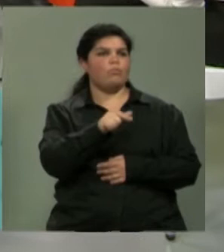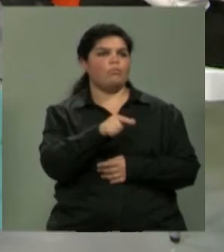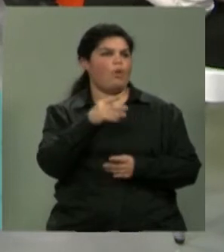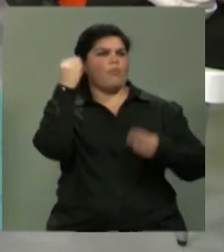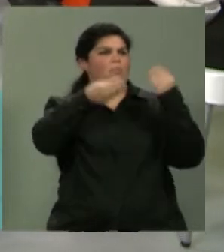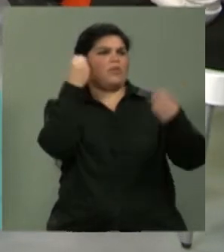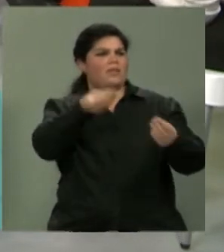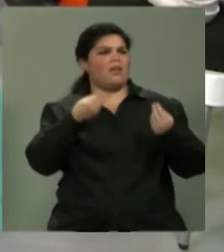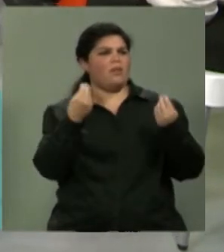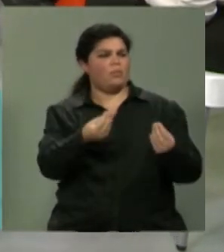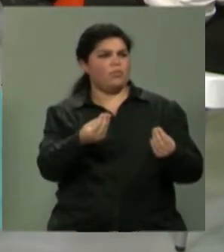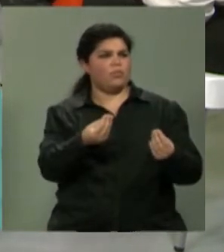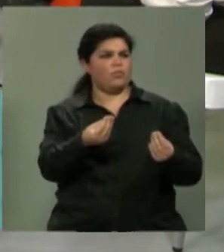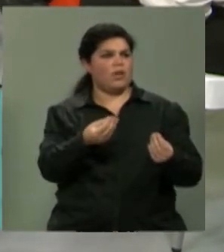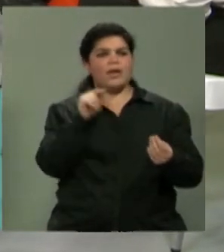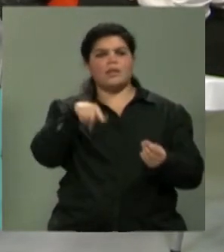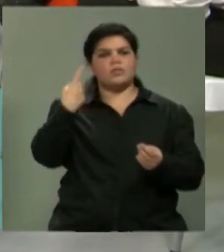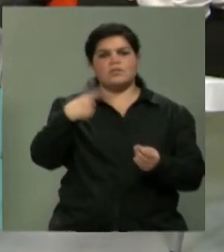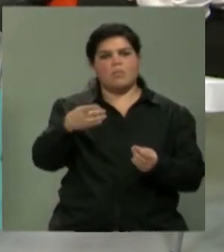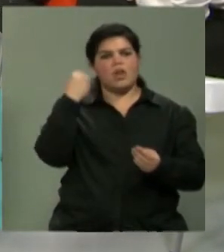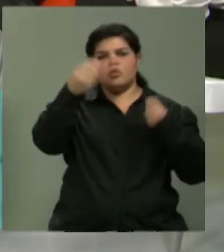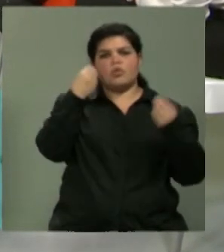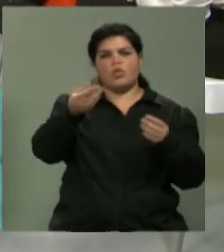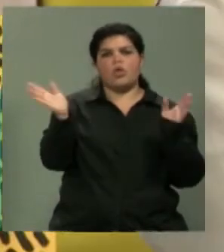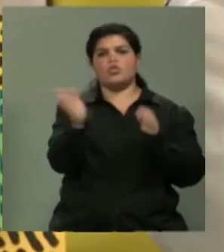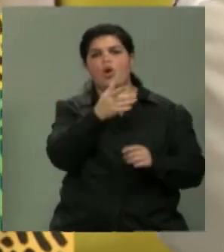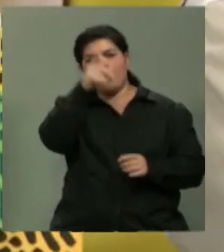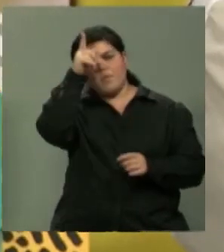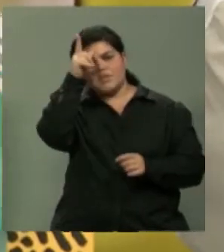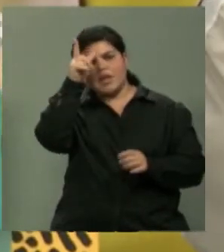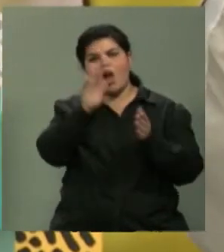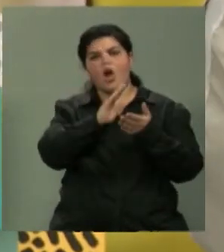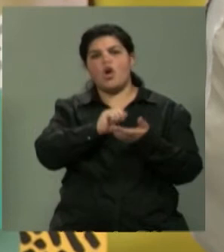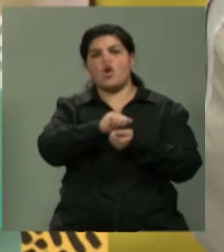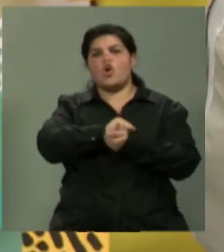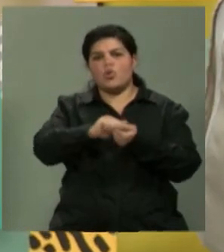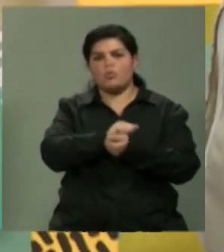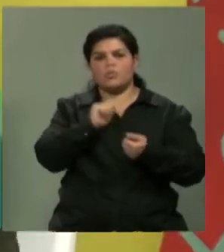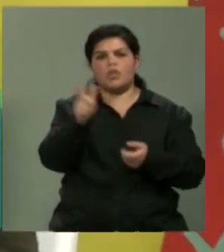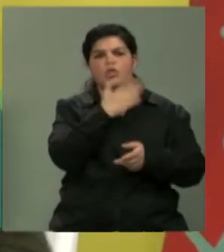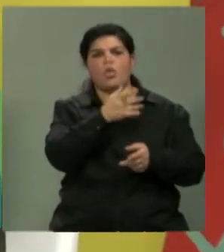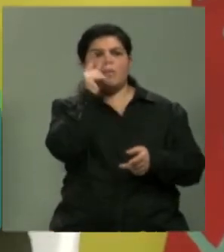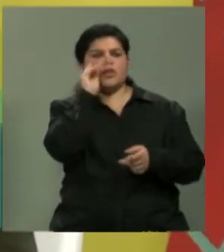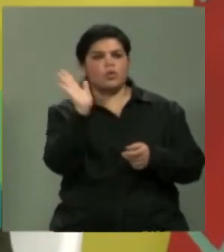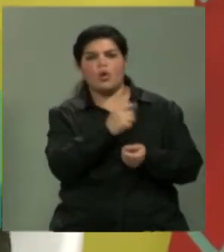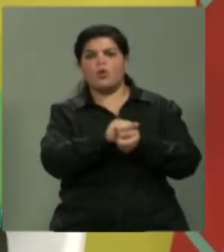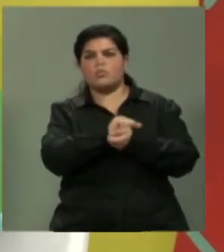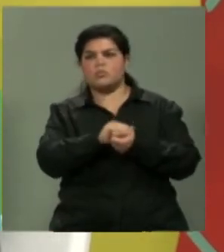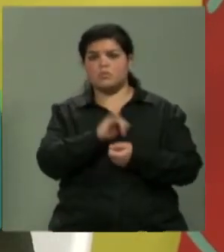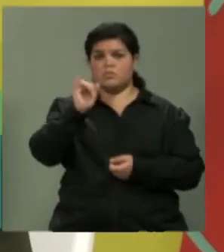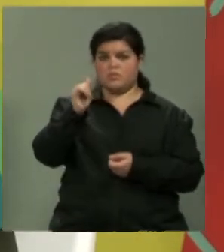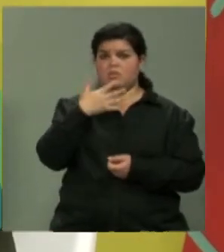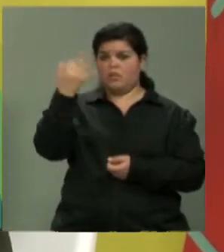a este pibe nada. Es como la situación hipotética de que toda la policía es corrupta, de que todos los políticos son Y corruptos. bueno, es igual todo hay cifras que hipotético. podrían demostrar que sí, de que hay bastante corrupción en